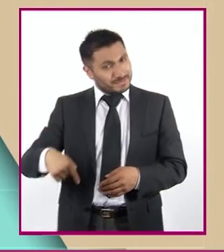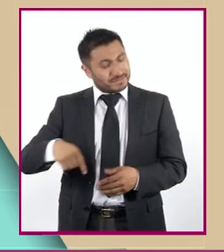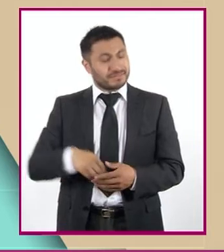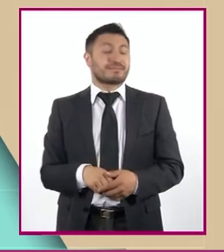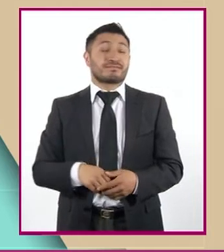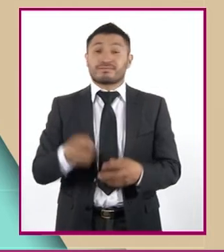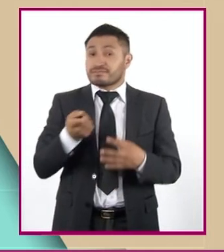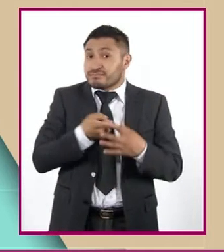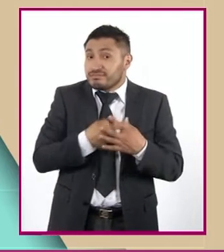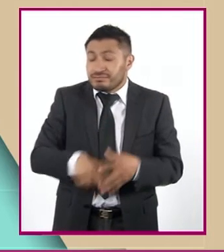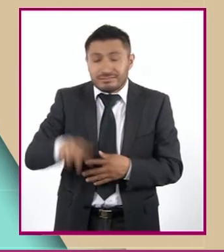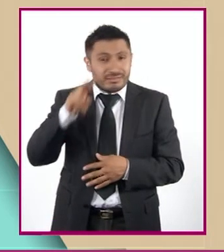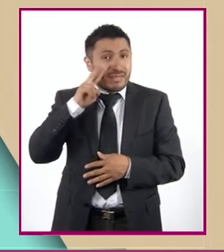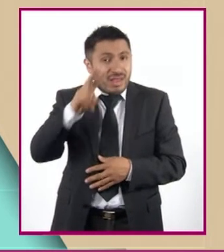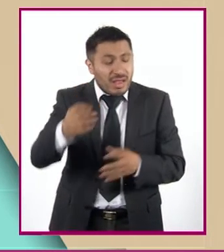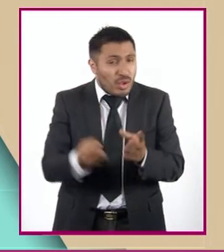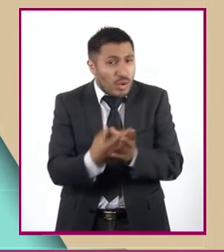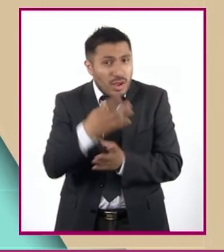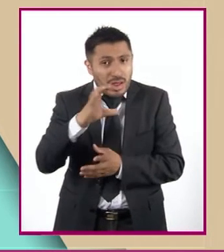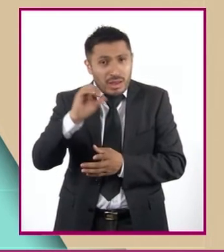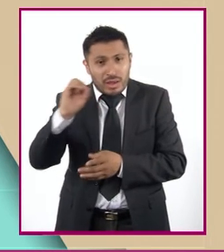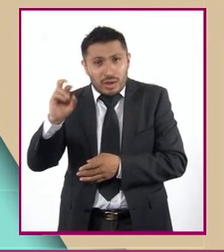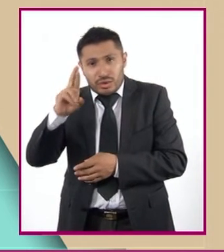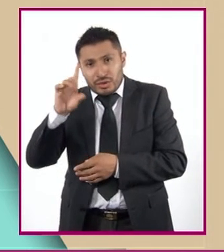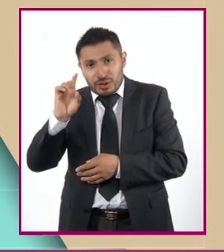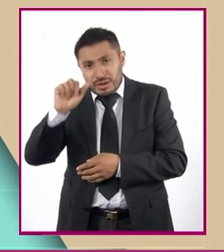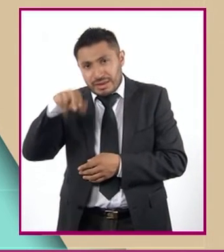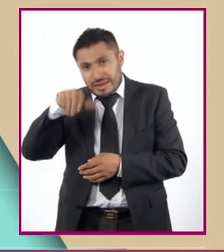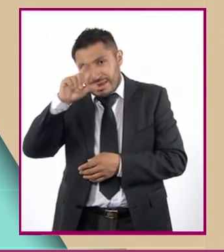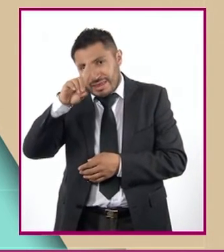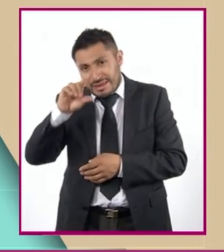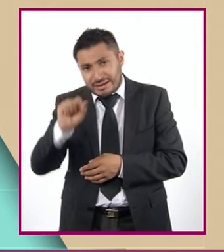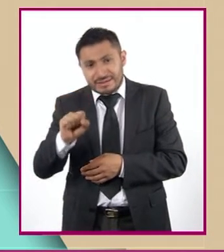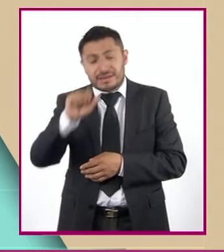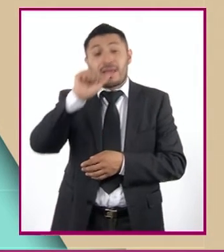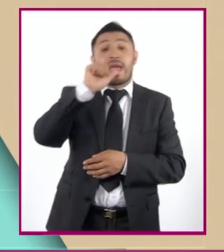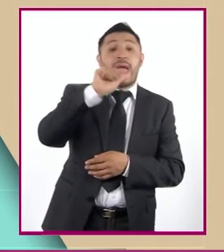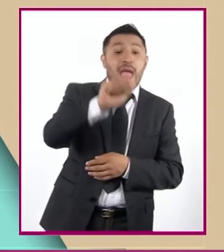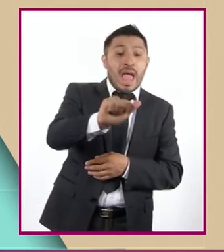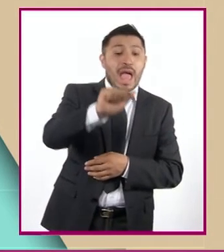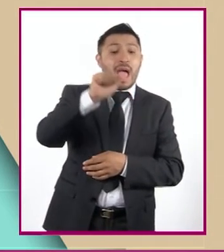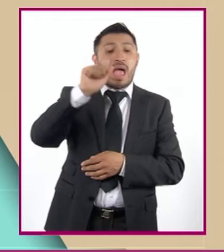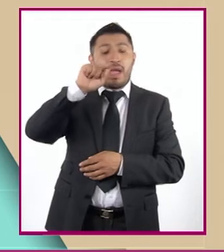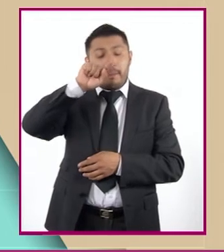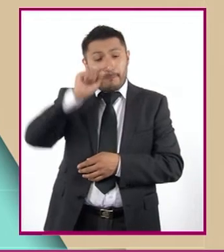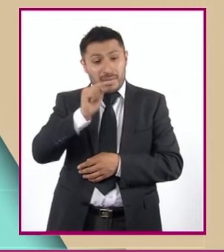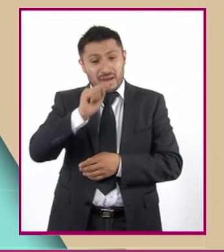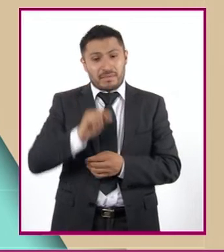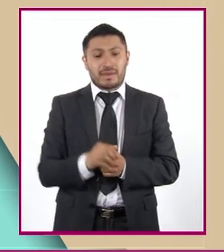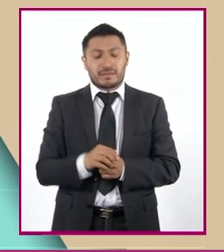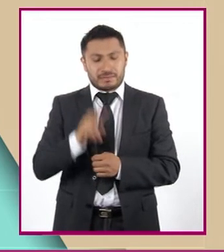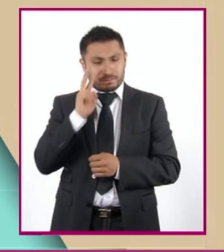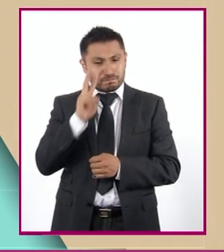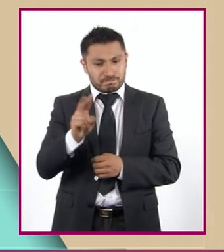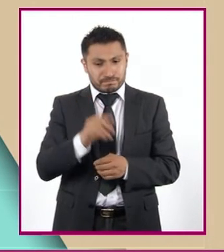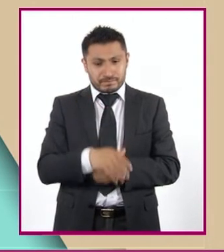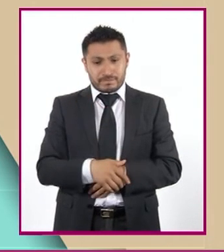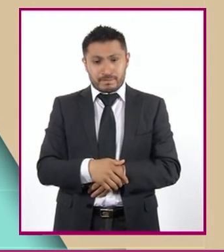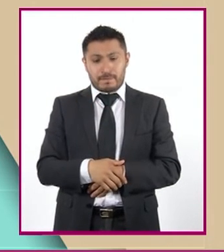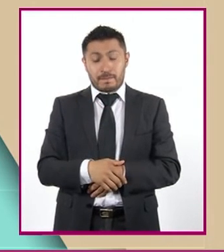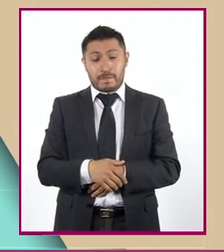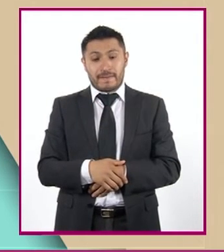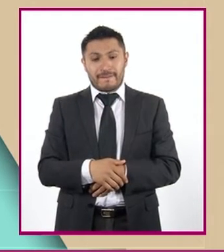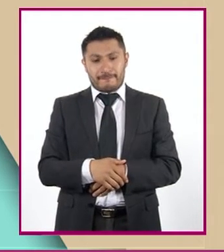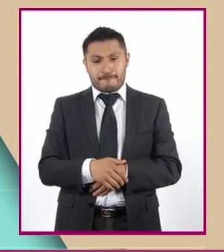Para empezar, veamos las nuevas coordenadas del vértice AB'. Observen bien, el valor